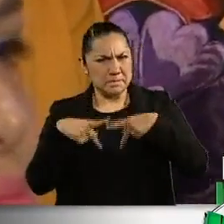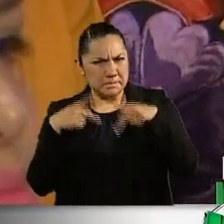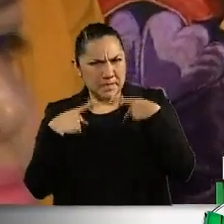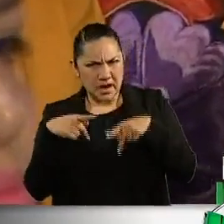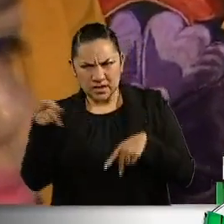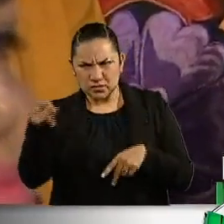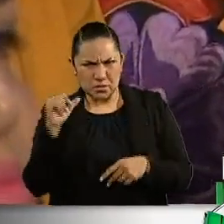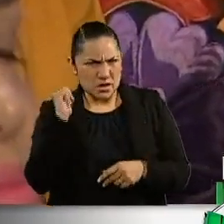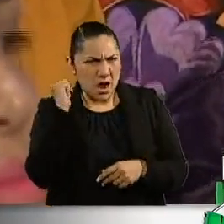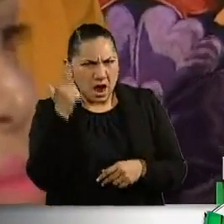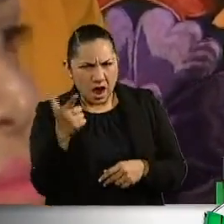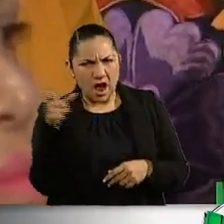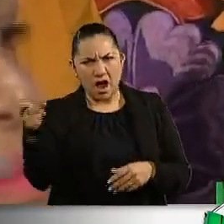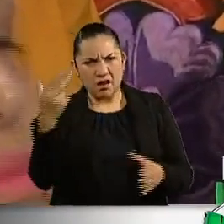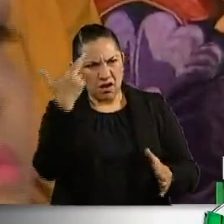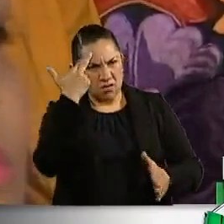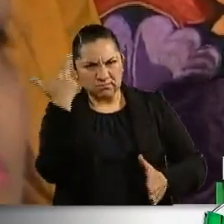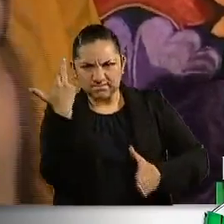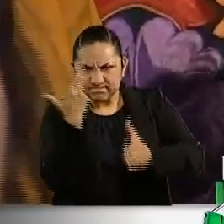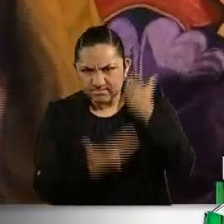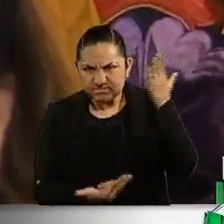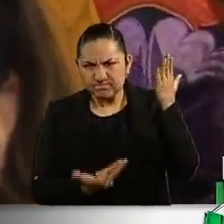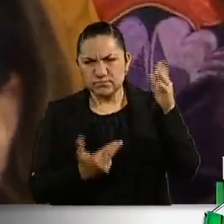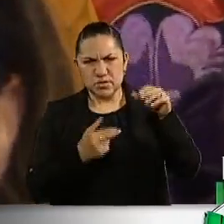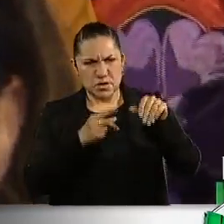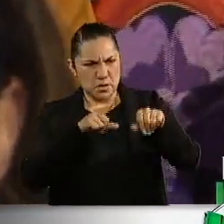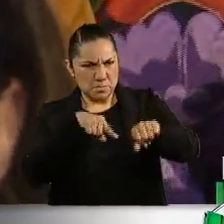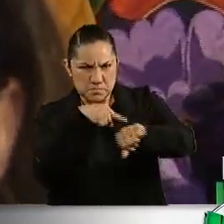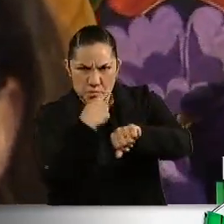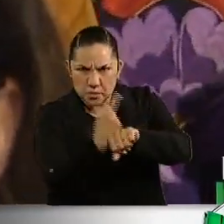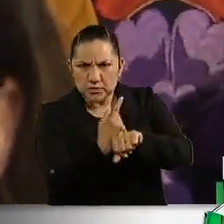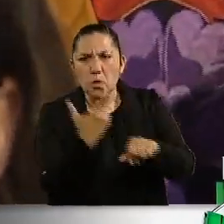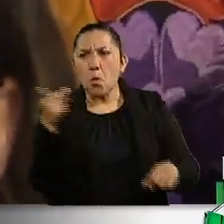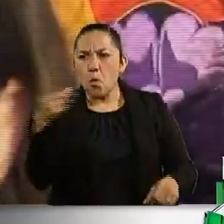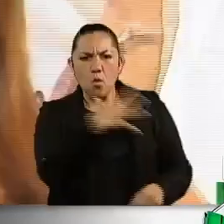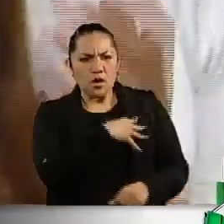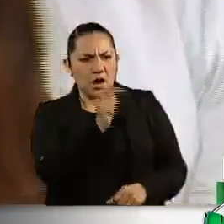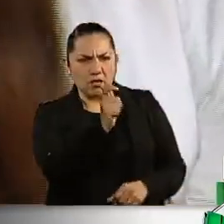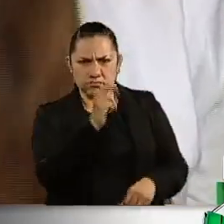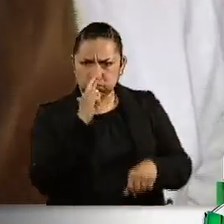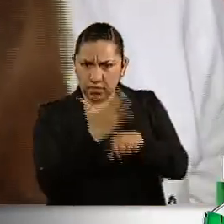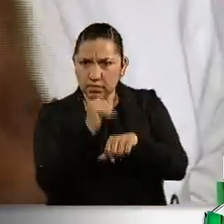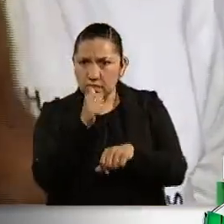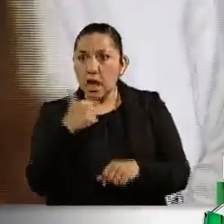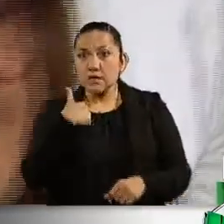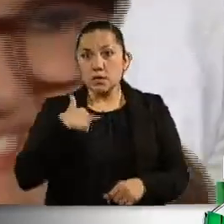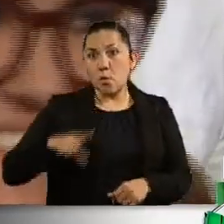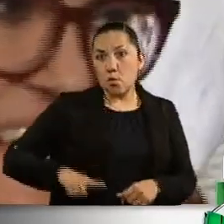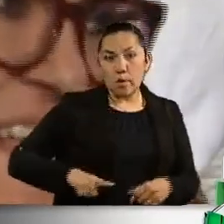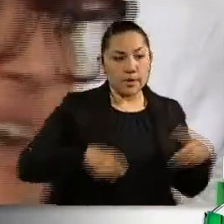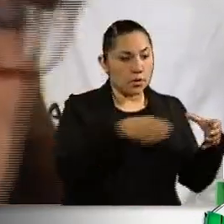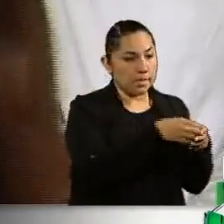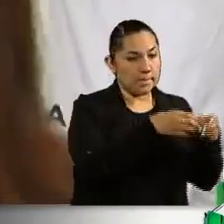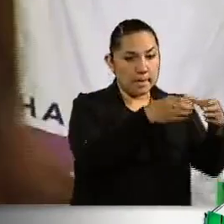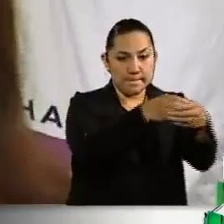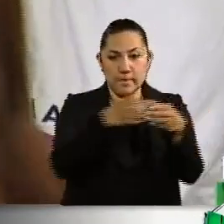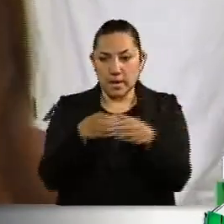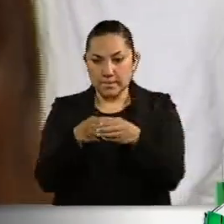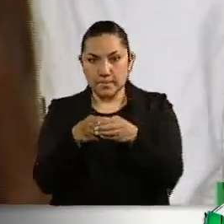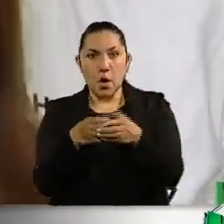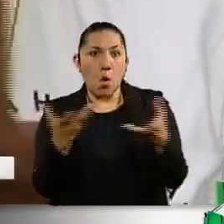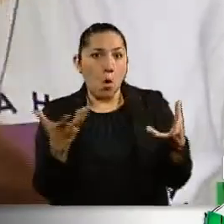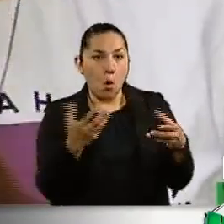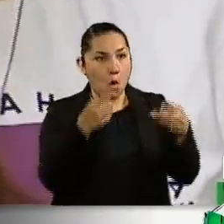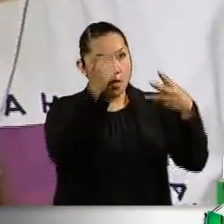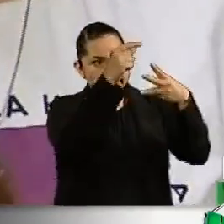los tres poderes, un violentador, un agresor, un deudor alimentario. La 3 de 3 es la